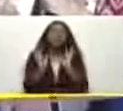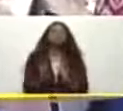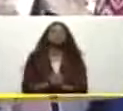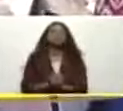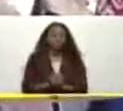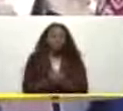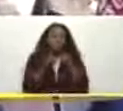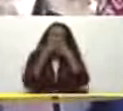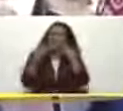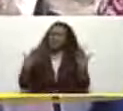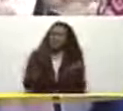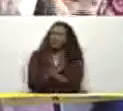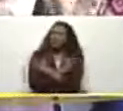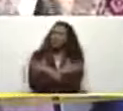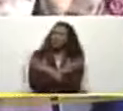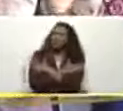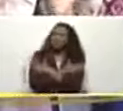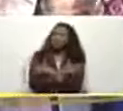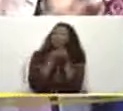Es una belleza.